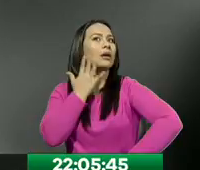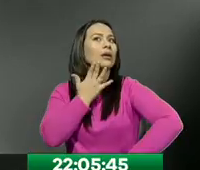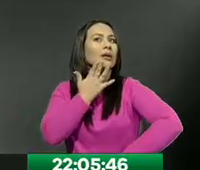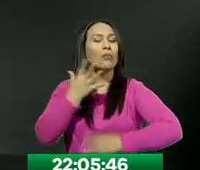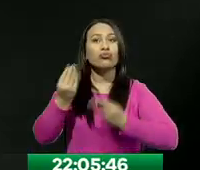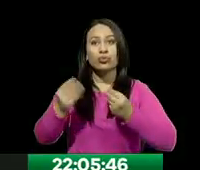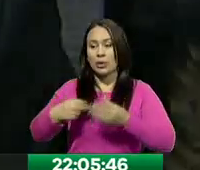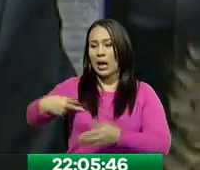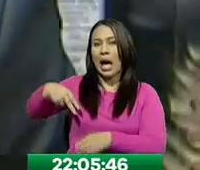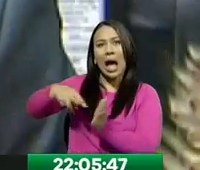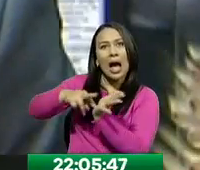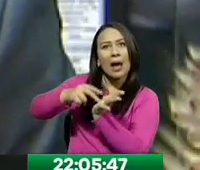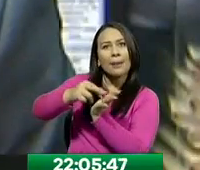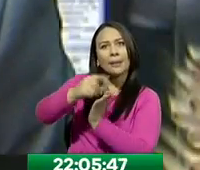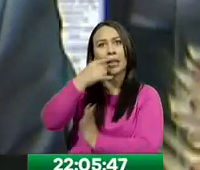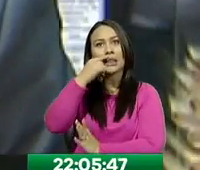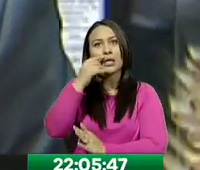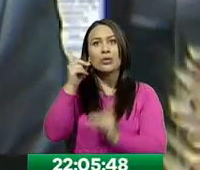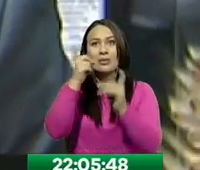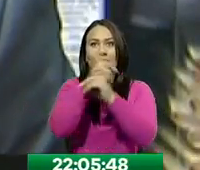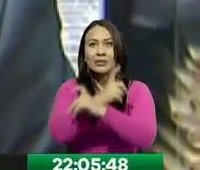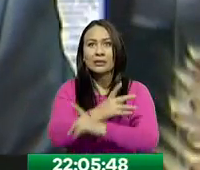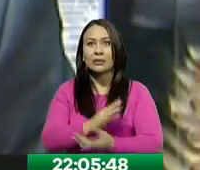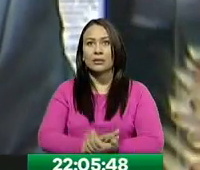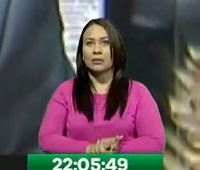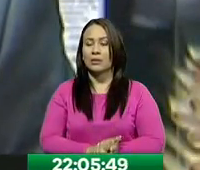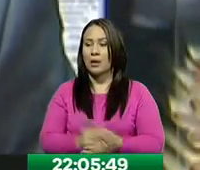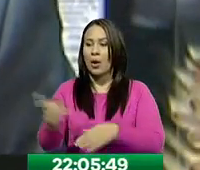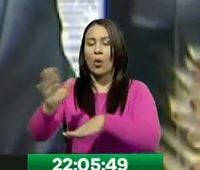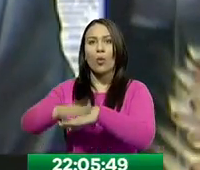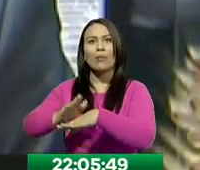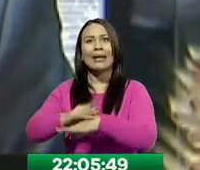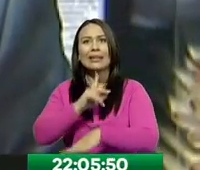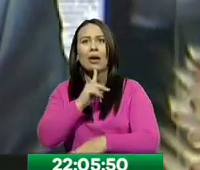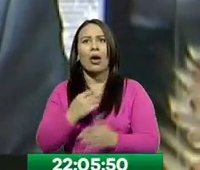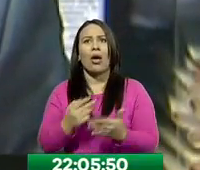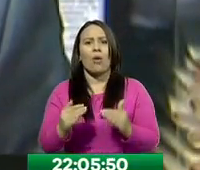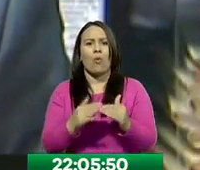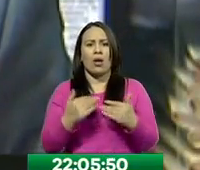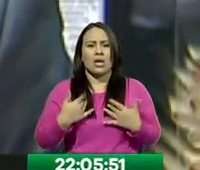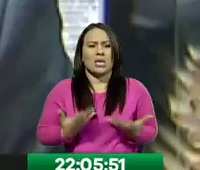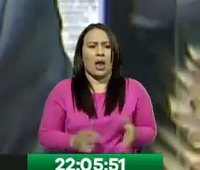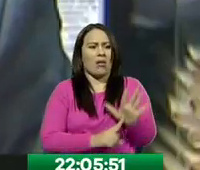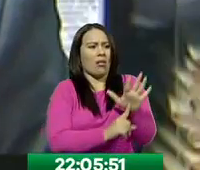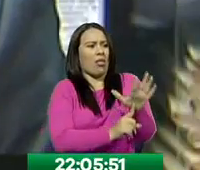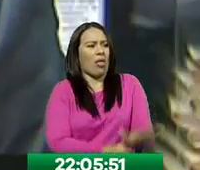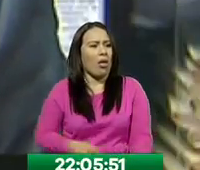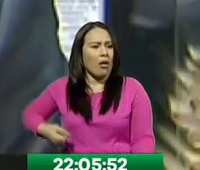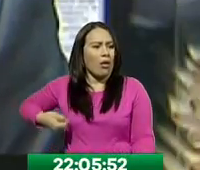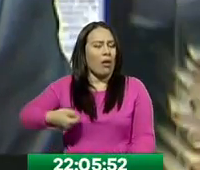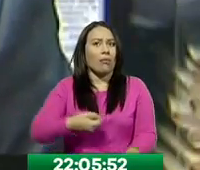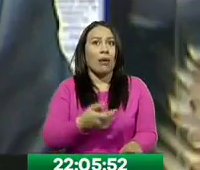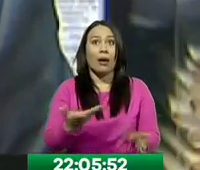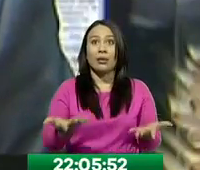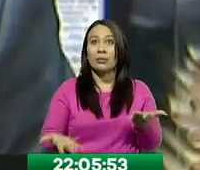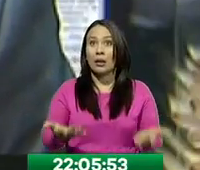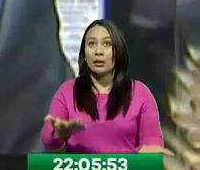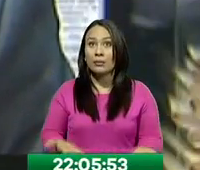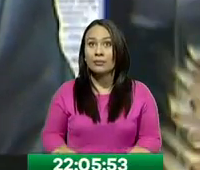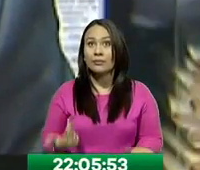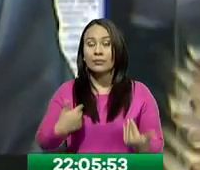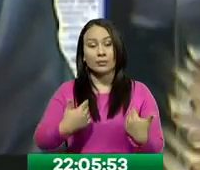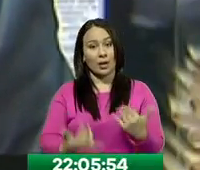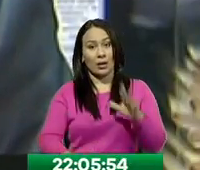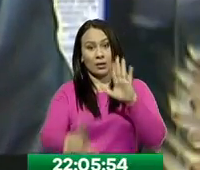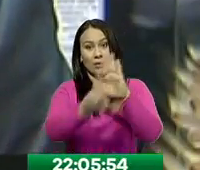del menor. Aquí estamos frente a un delito de tentativa de asesinato, también puede ser un delito de tortura. En el caso de tortura, el Código Orgánico